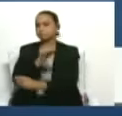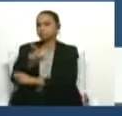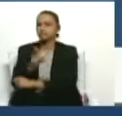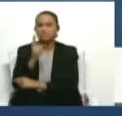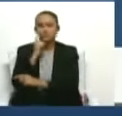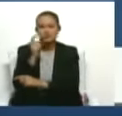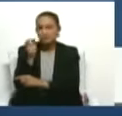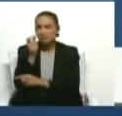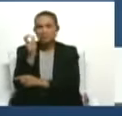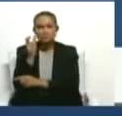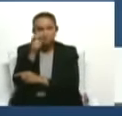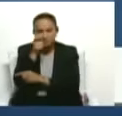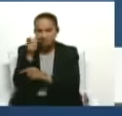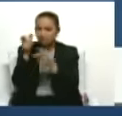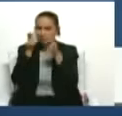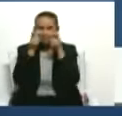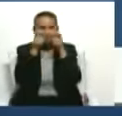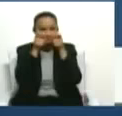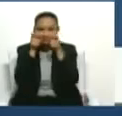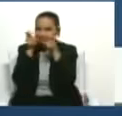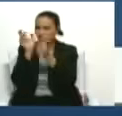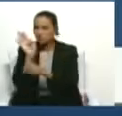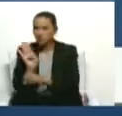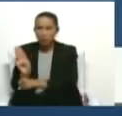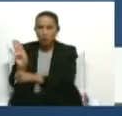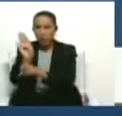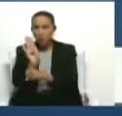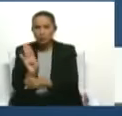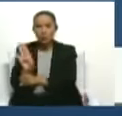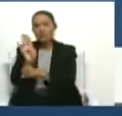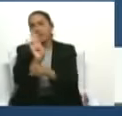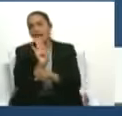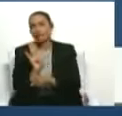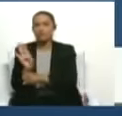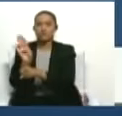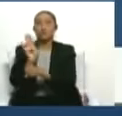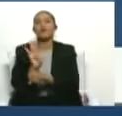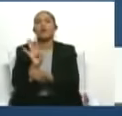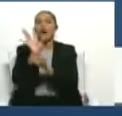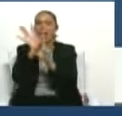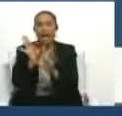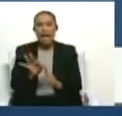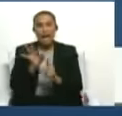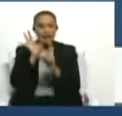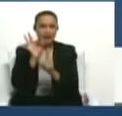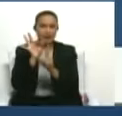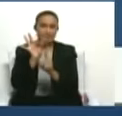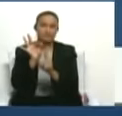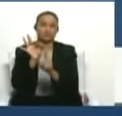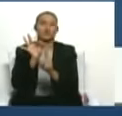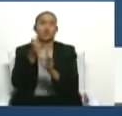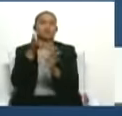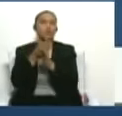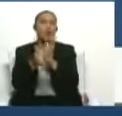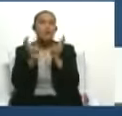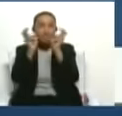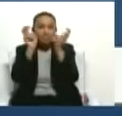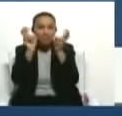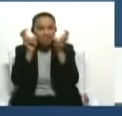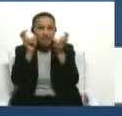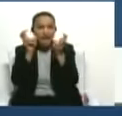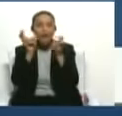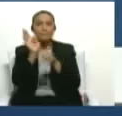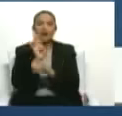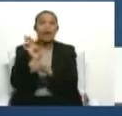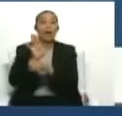89 Nacional de Defensa Ambiental para que conociera de forma especializada en esta materia, puesto hemos dicho que quien